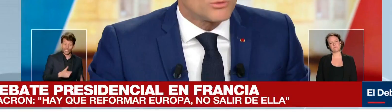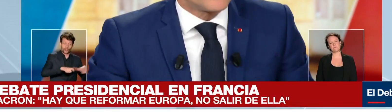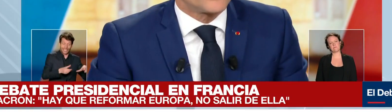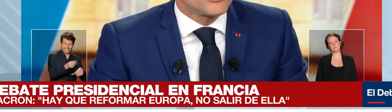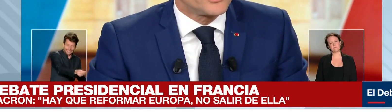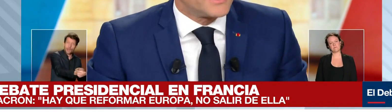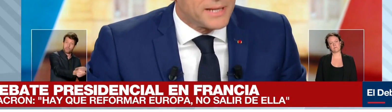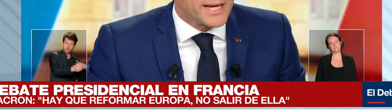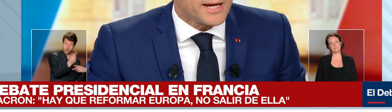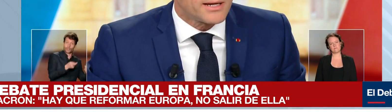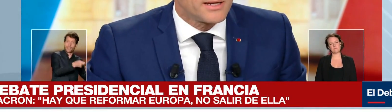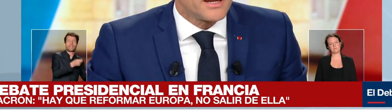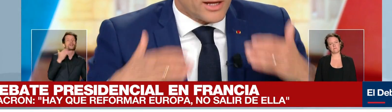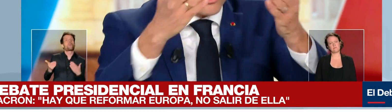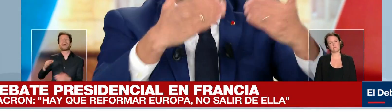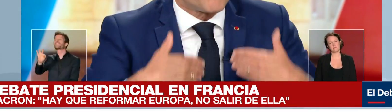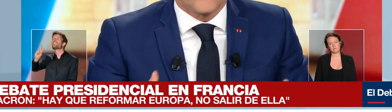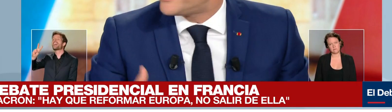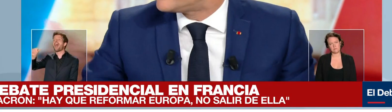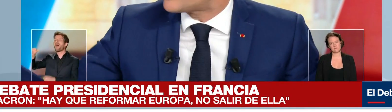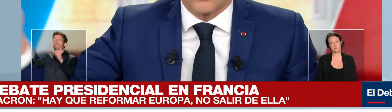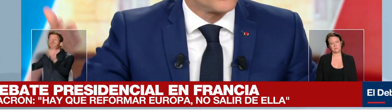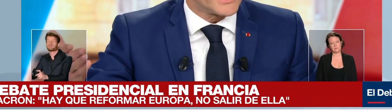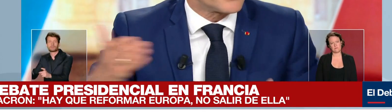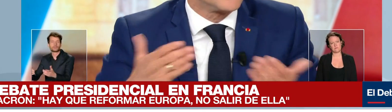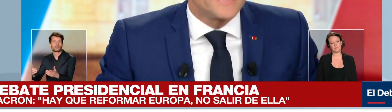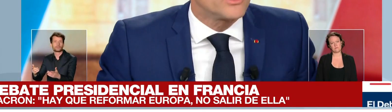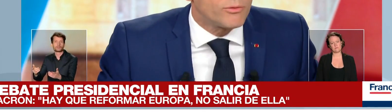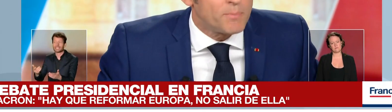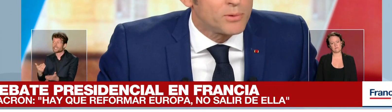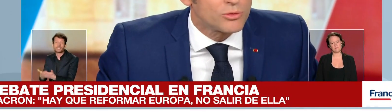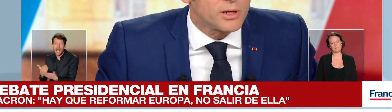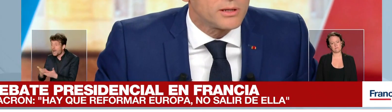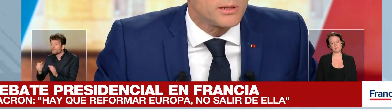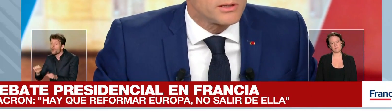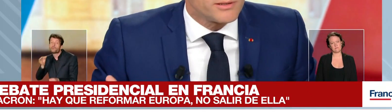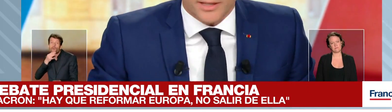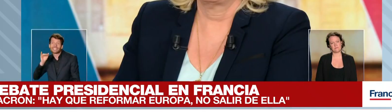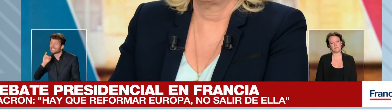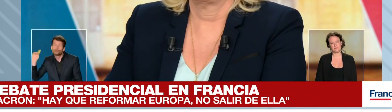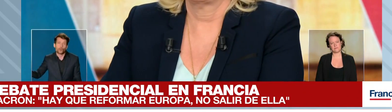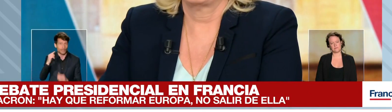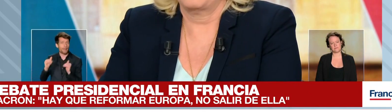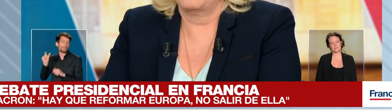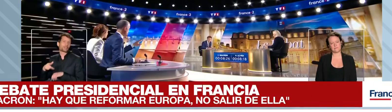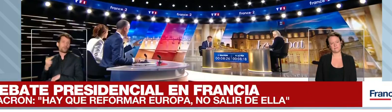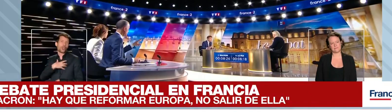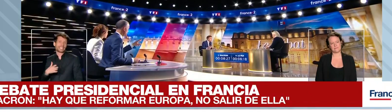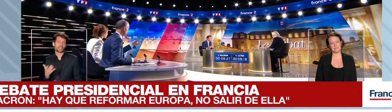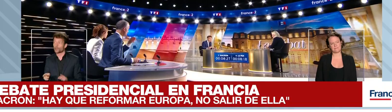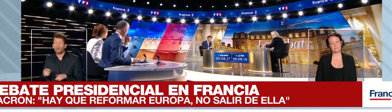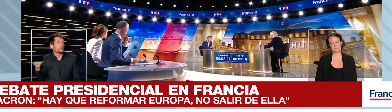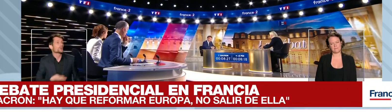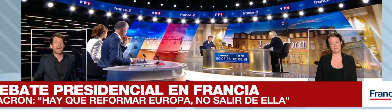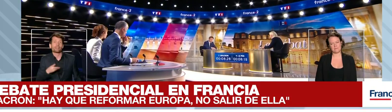del IVA, que no está dirigida. Nos va a costar miles de millones y nos va a tocar a personas como nosotros cuatro, que no la